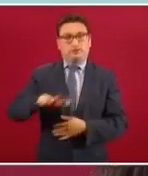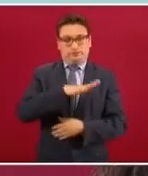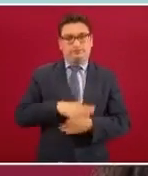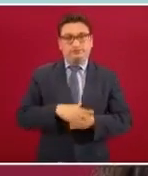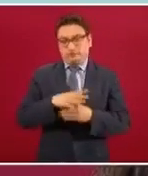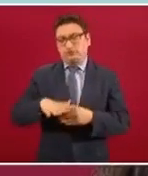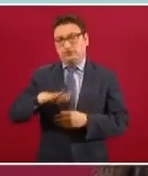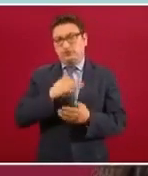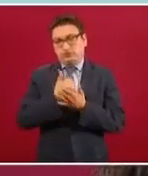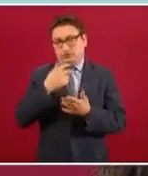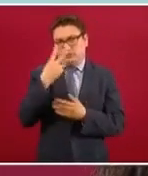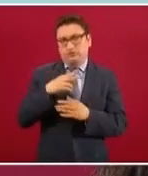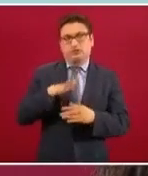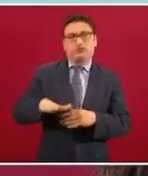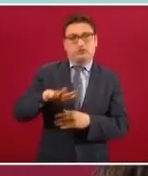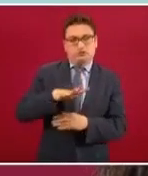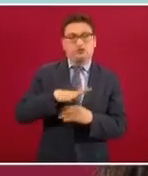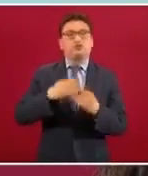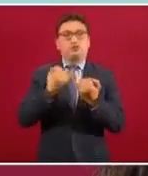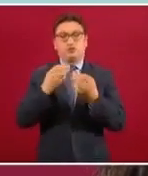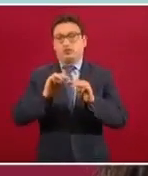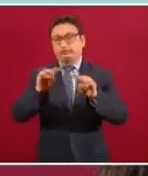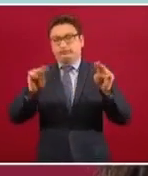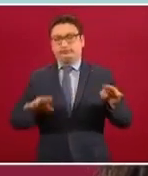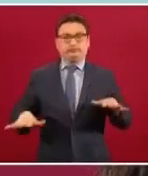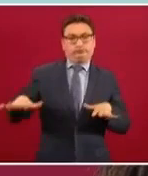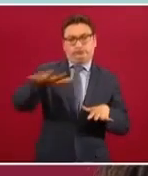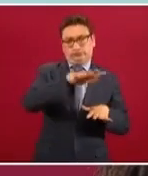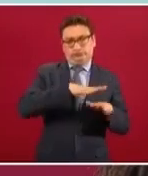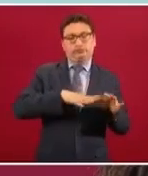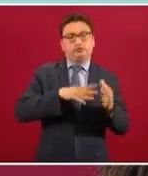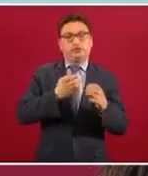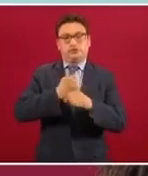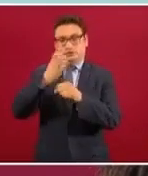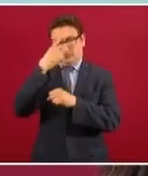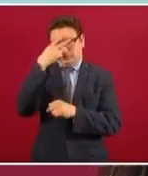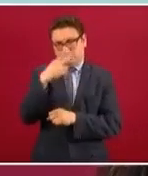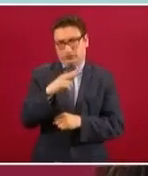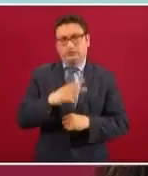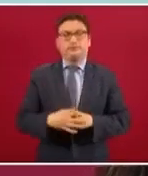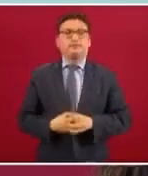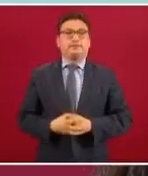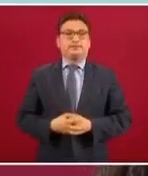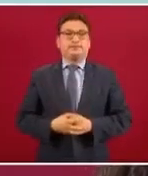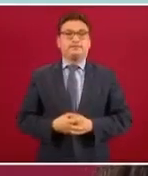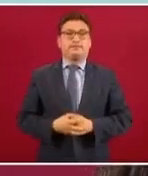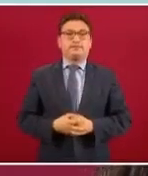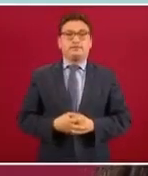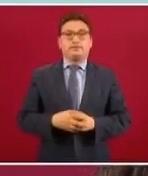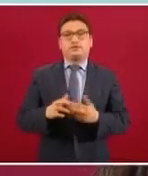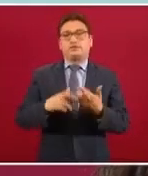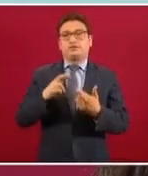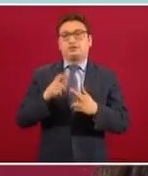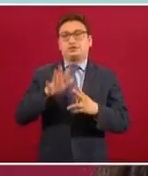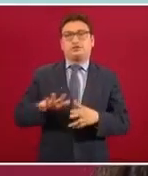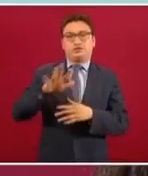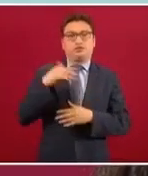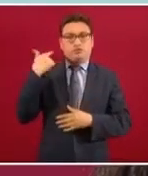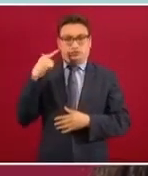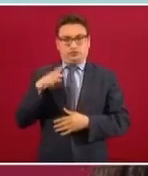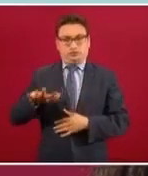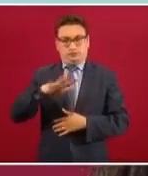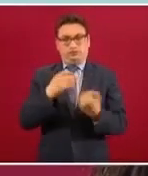México, donde confluye la Ciudad de México y la zona conurbada en el Estado de México y la región metropolitana de